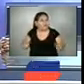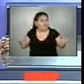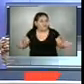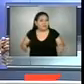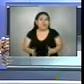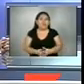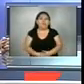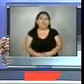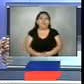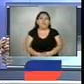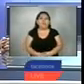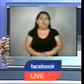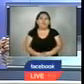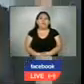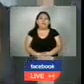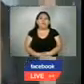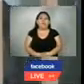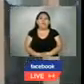diligencia.